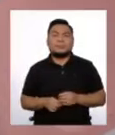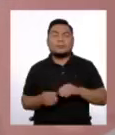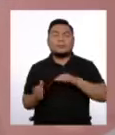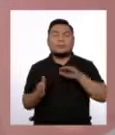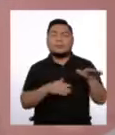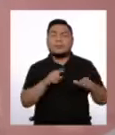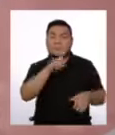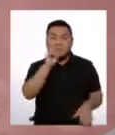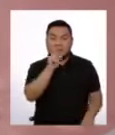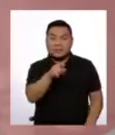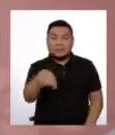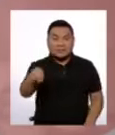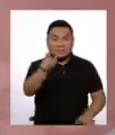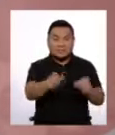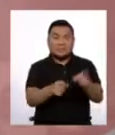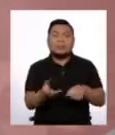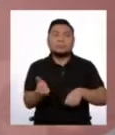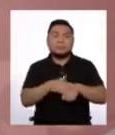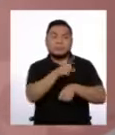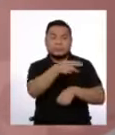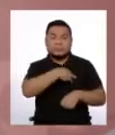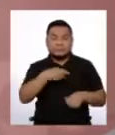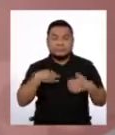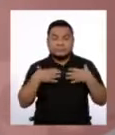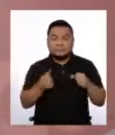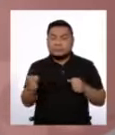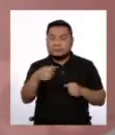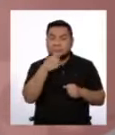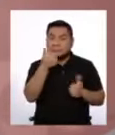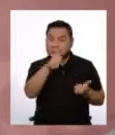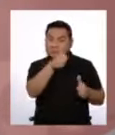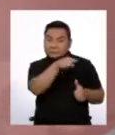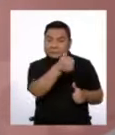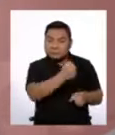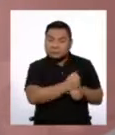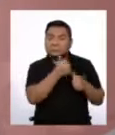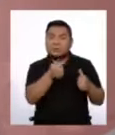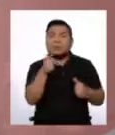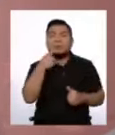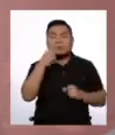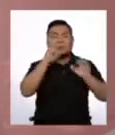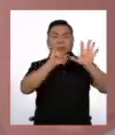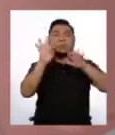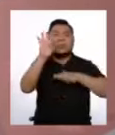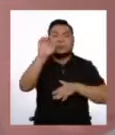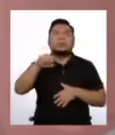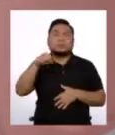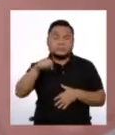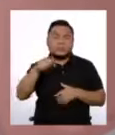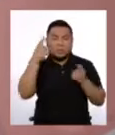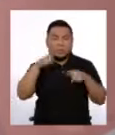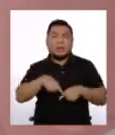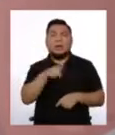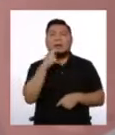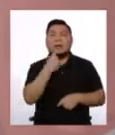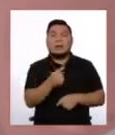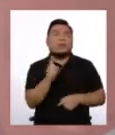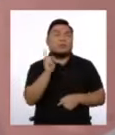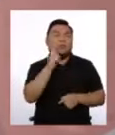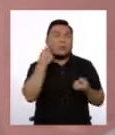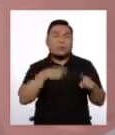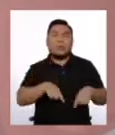Seguimos con respecto al Ministro de Salud, la aprobación está en 64%, la desaprobación